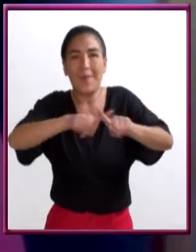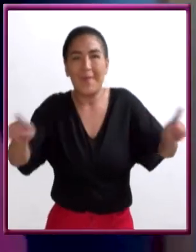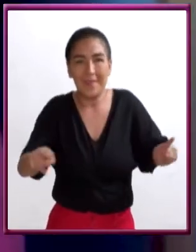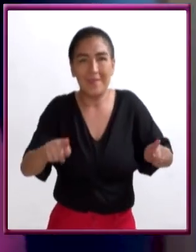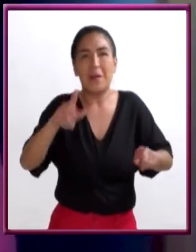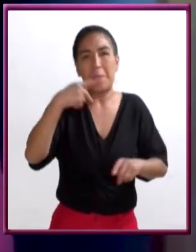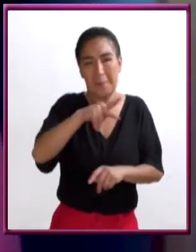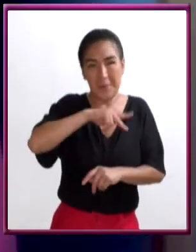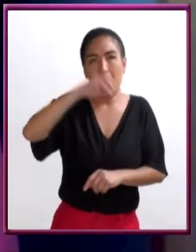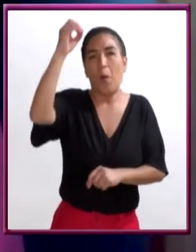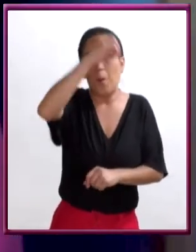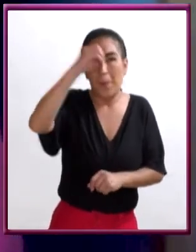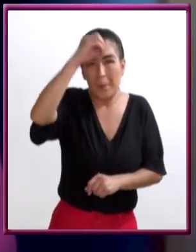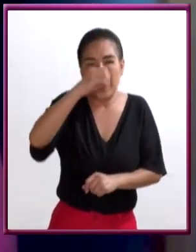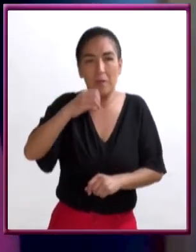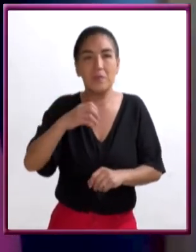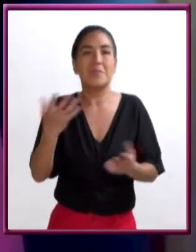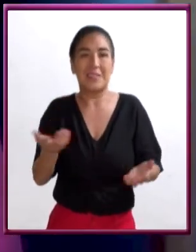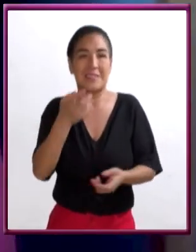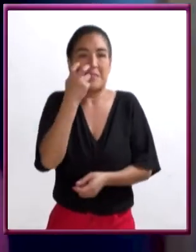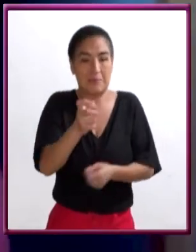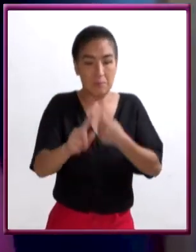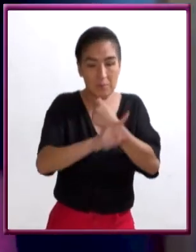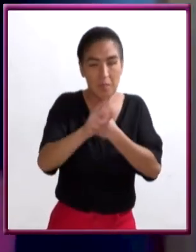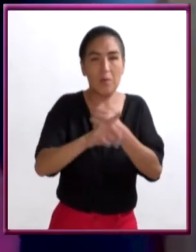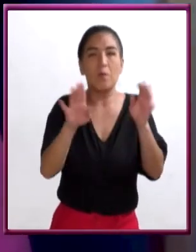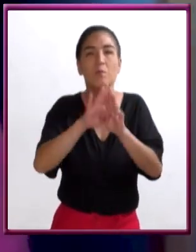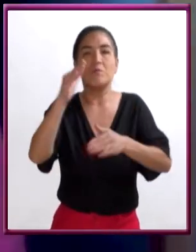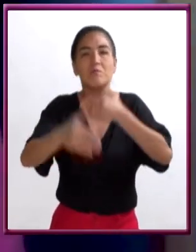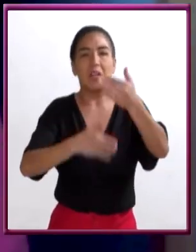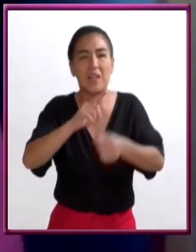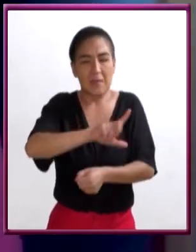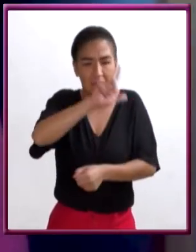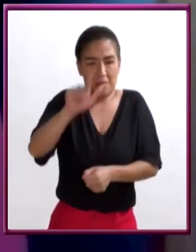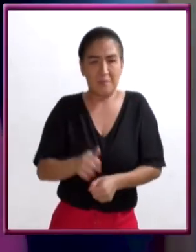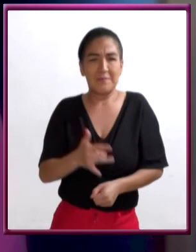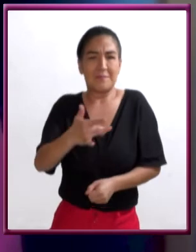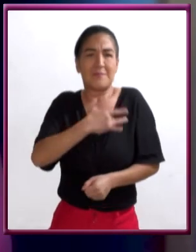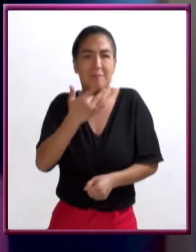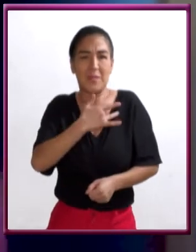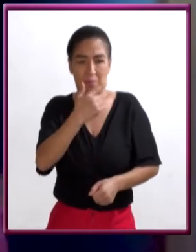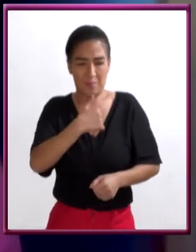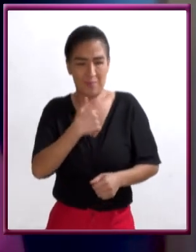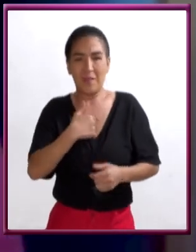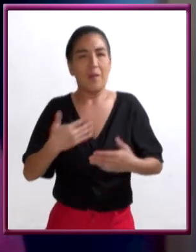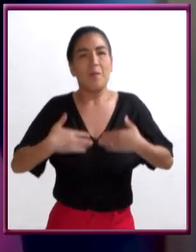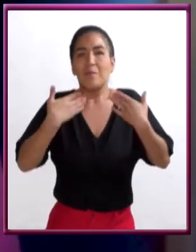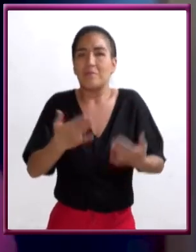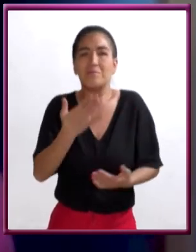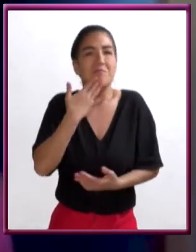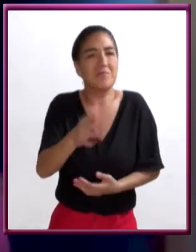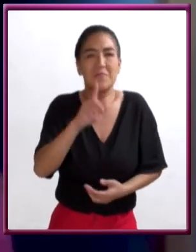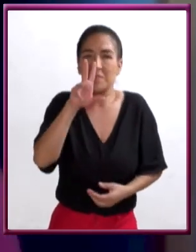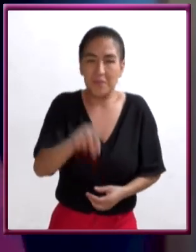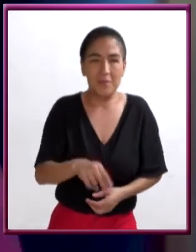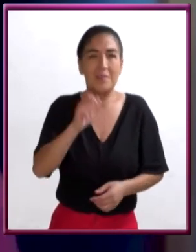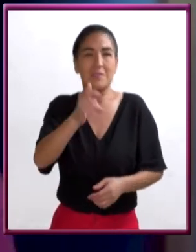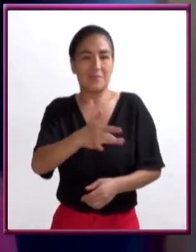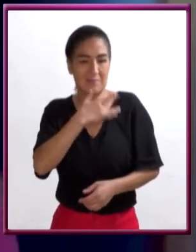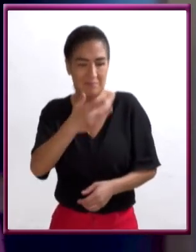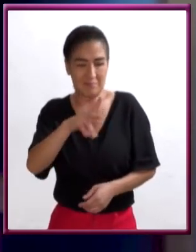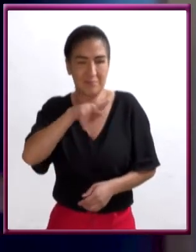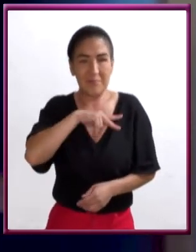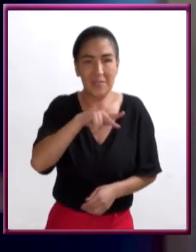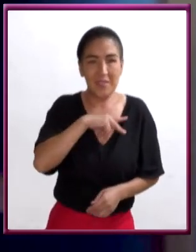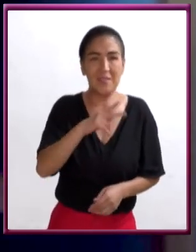sentirlo. El problema está en que las devaluaciones generen una desconfianza en tus puntos de vista, en